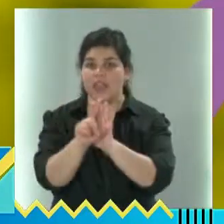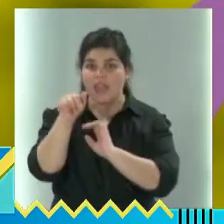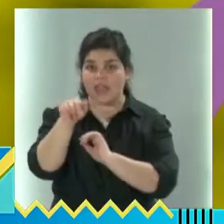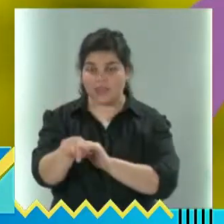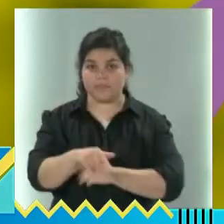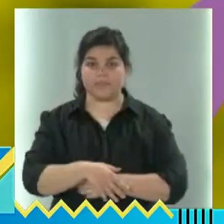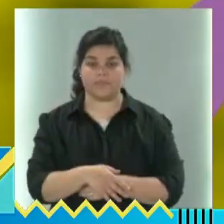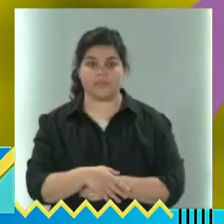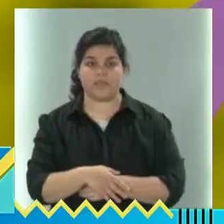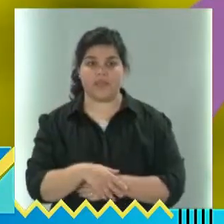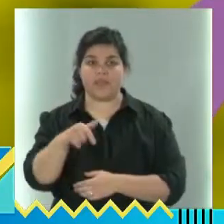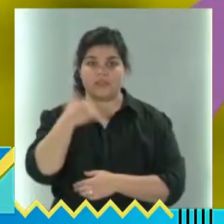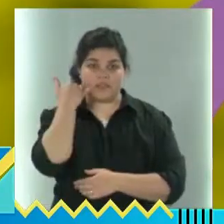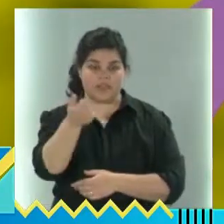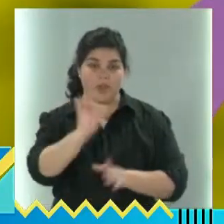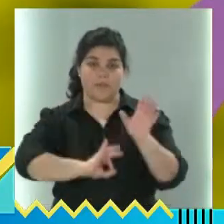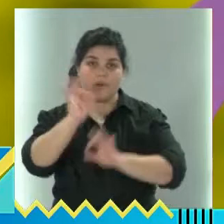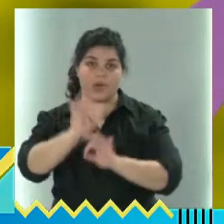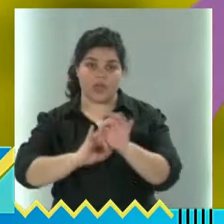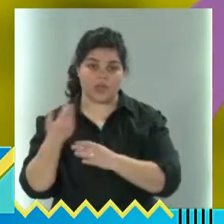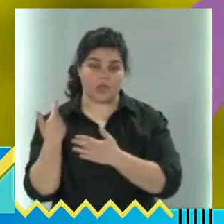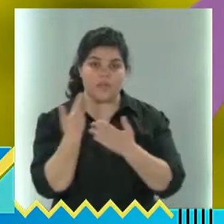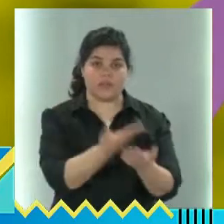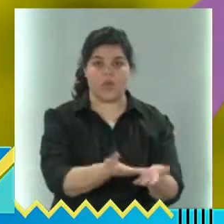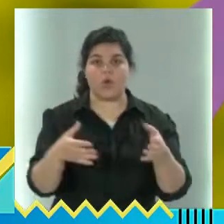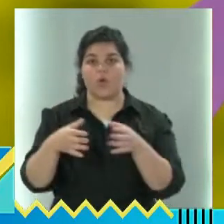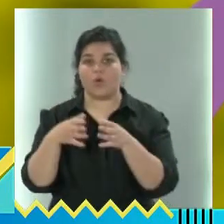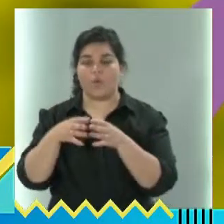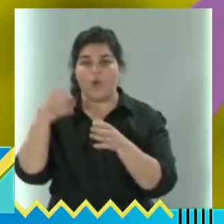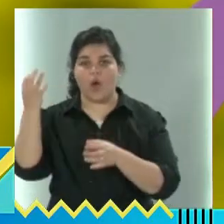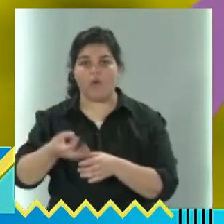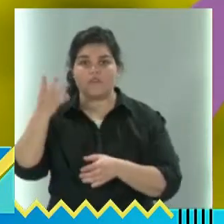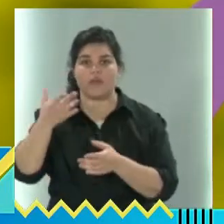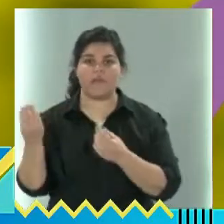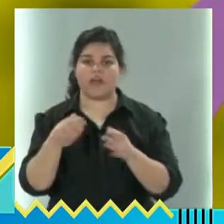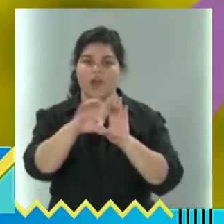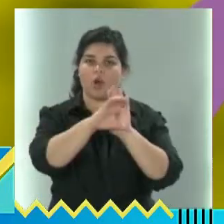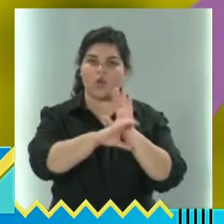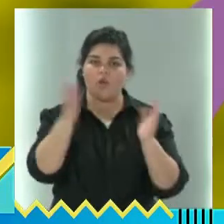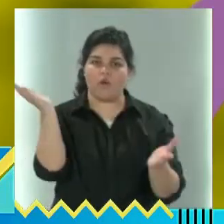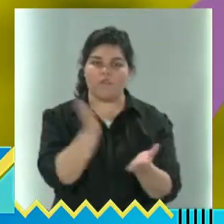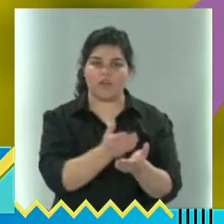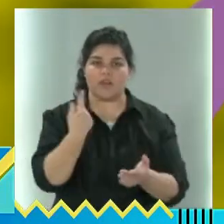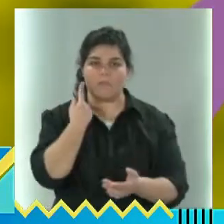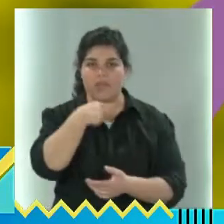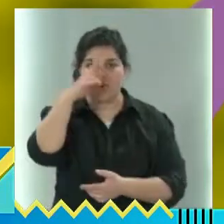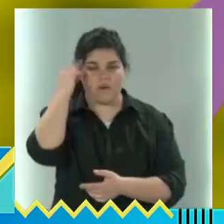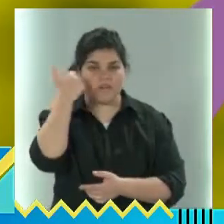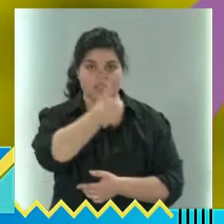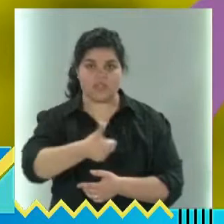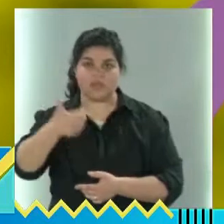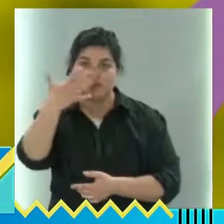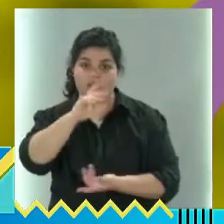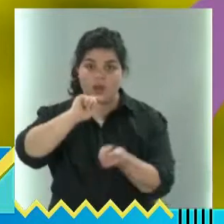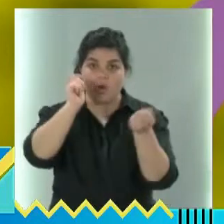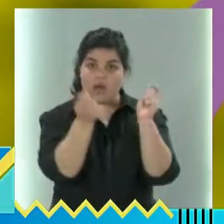provincial. Porque después de presentado un proyecto desde el oficialismo para modificar el Código de Faltas de 1965, bueno,